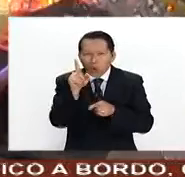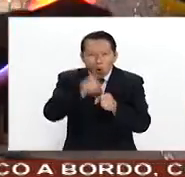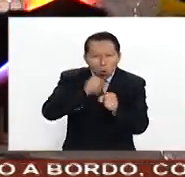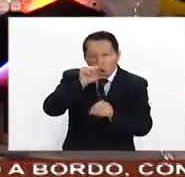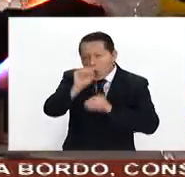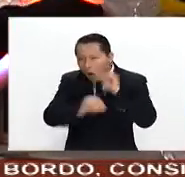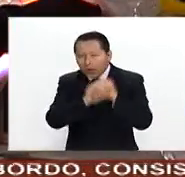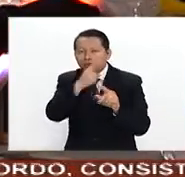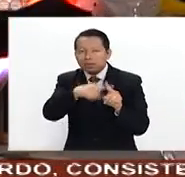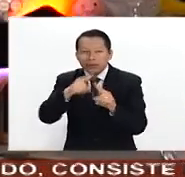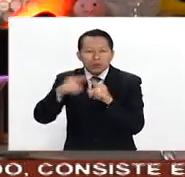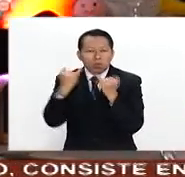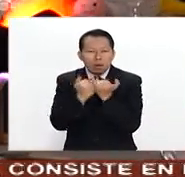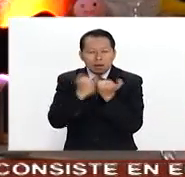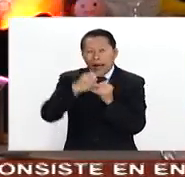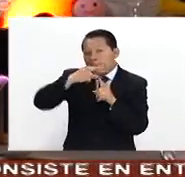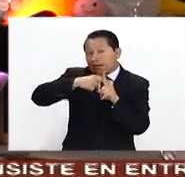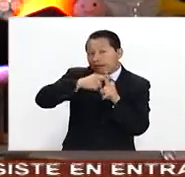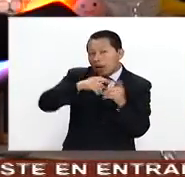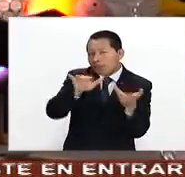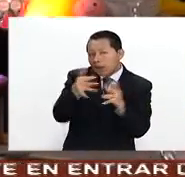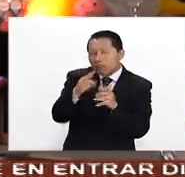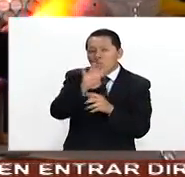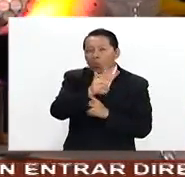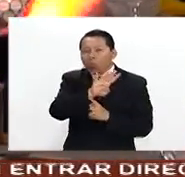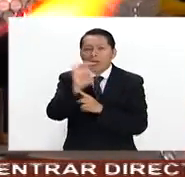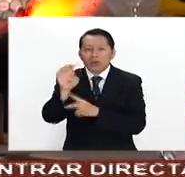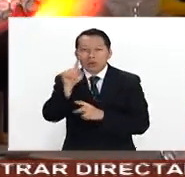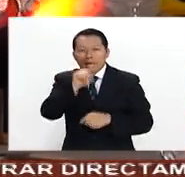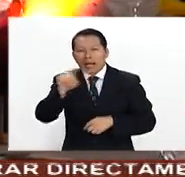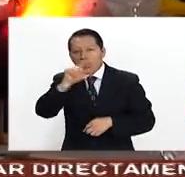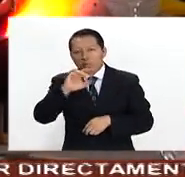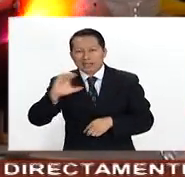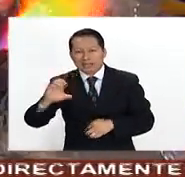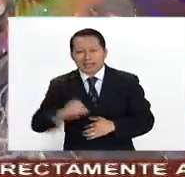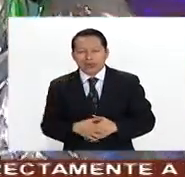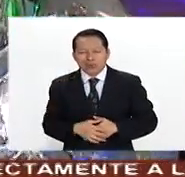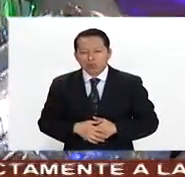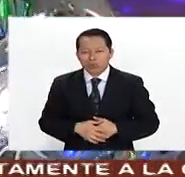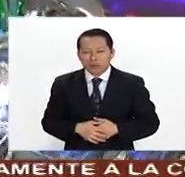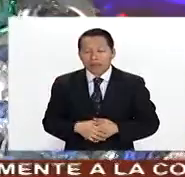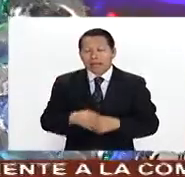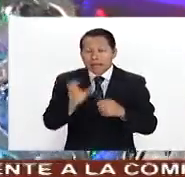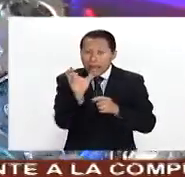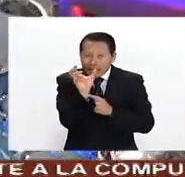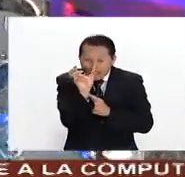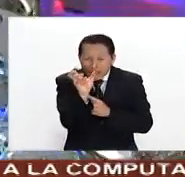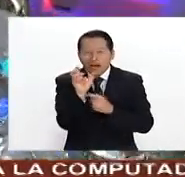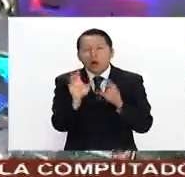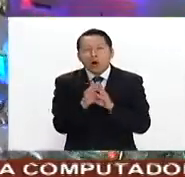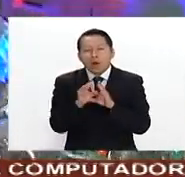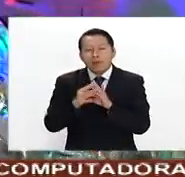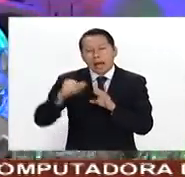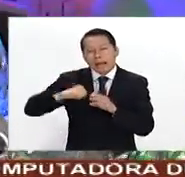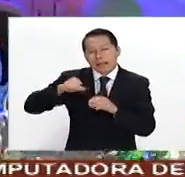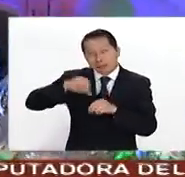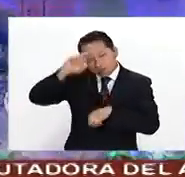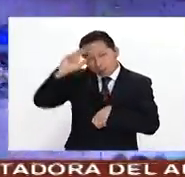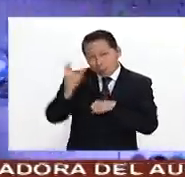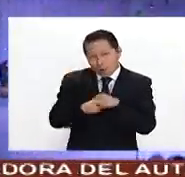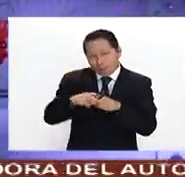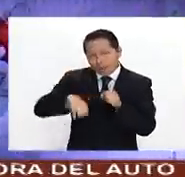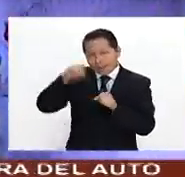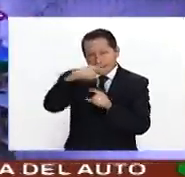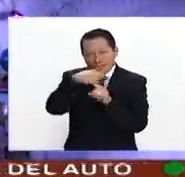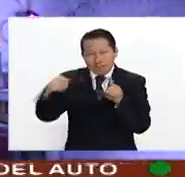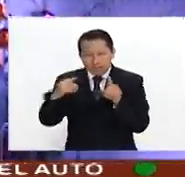temporada, a temperaturas cercanas a los 400 grados centígrados. Las esferas tienen su origen en la Europa medieval,